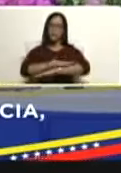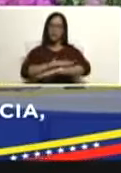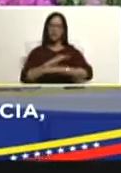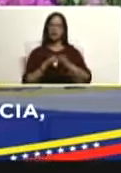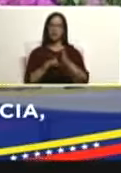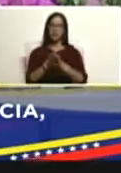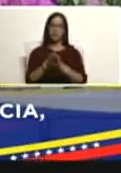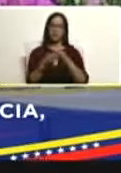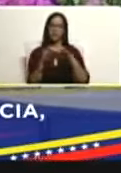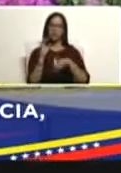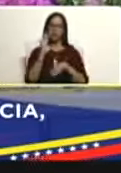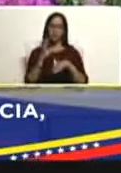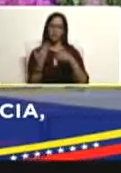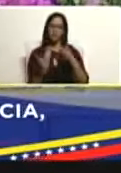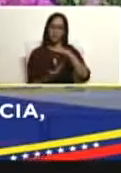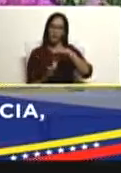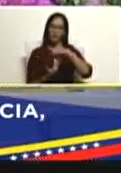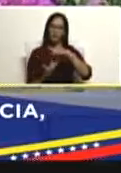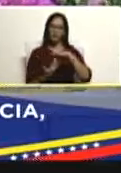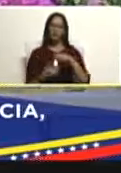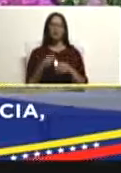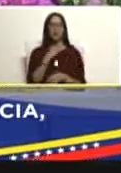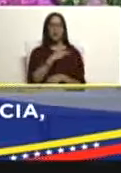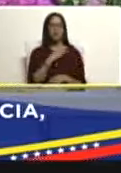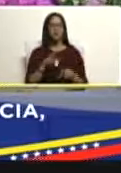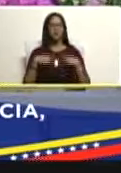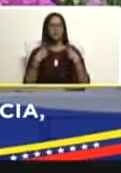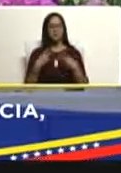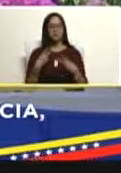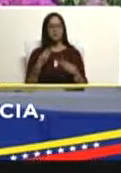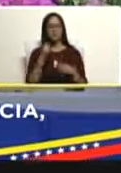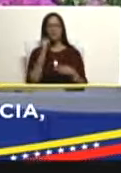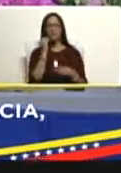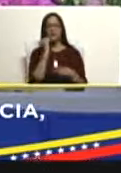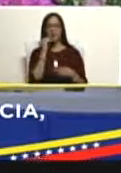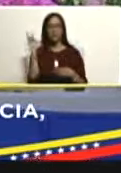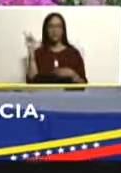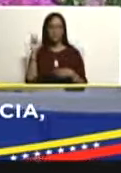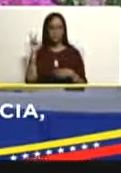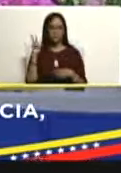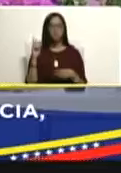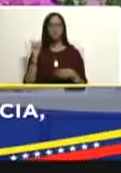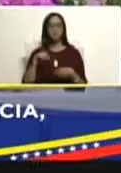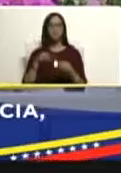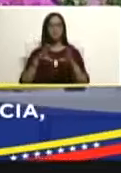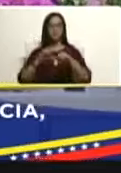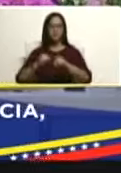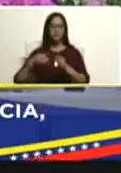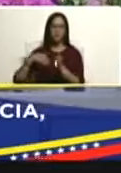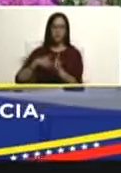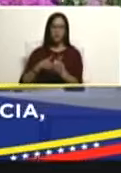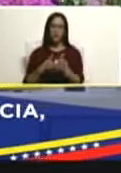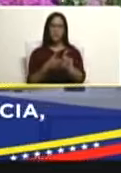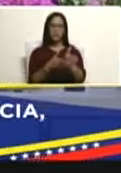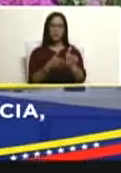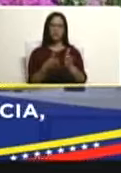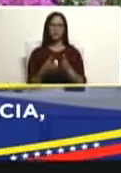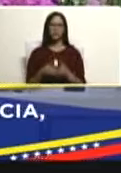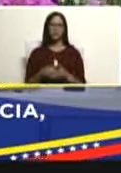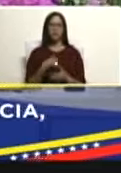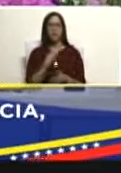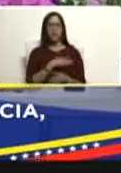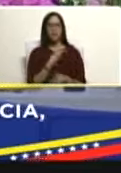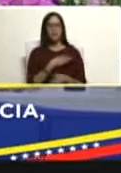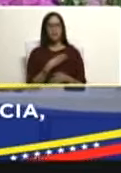vértices, la gran misión de nueva generación Venezuela Joven, que también ha agarrado el camino, la gran